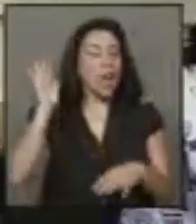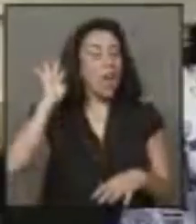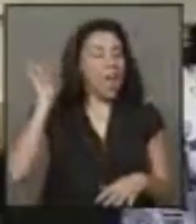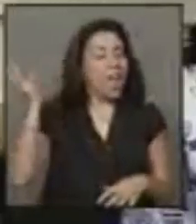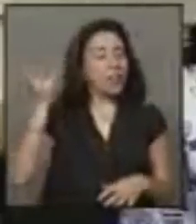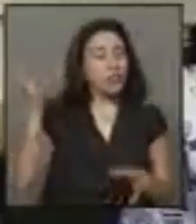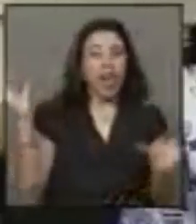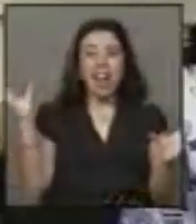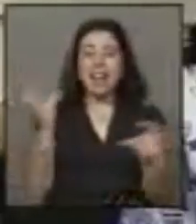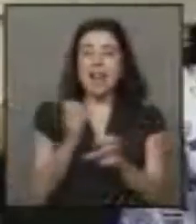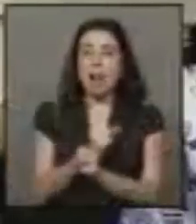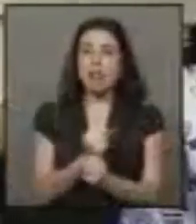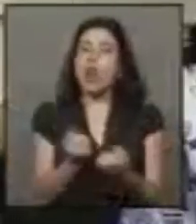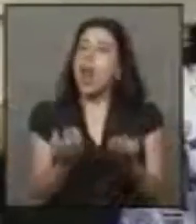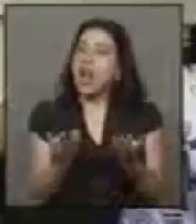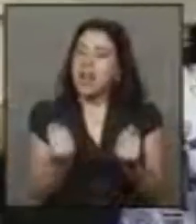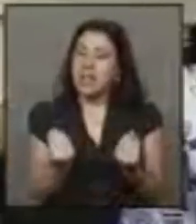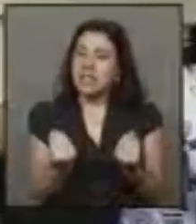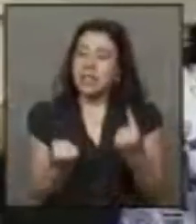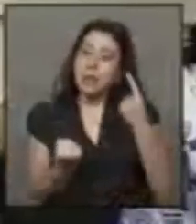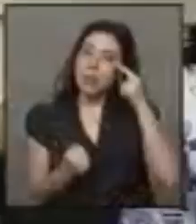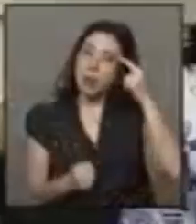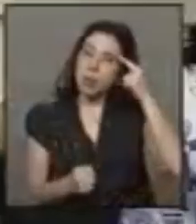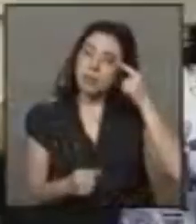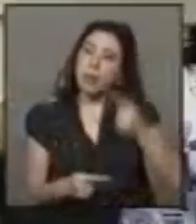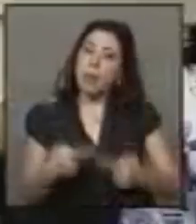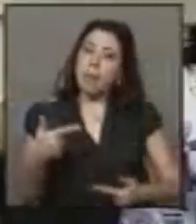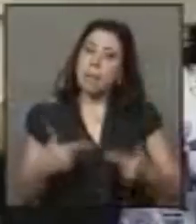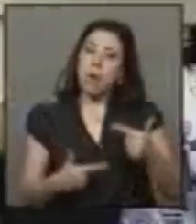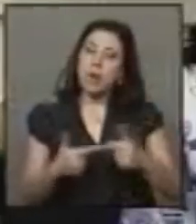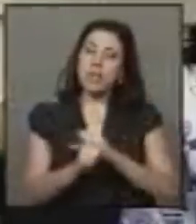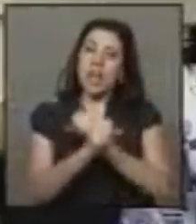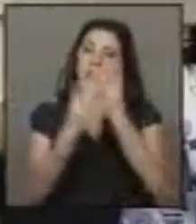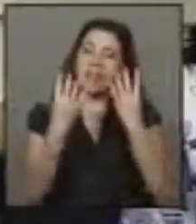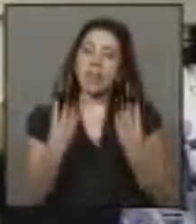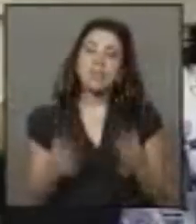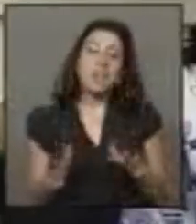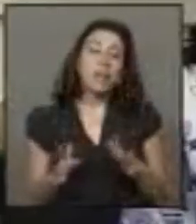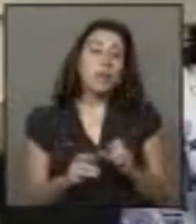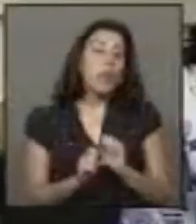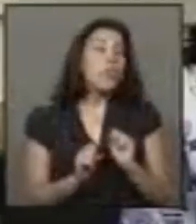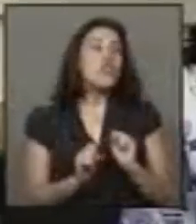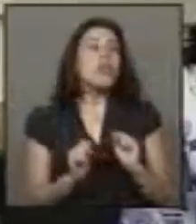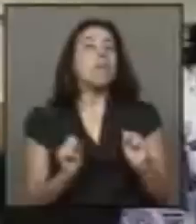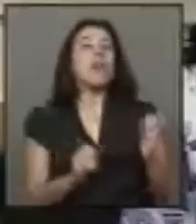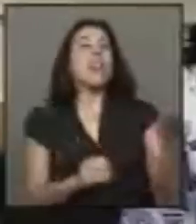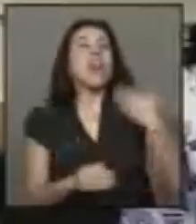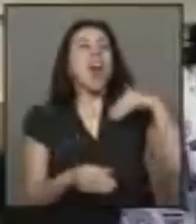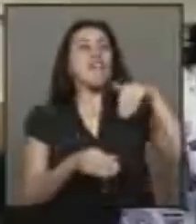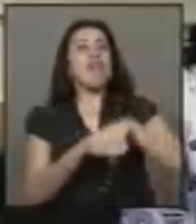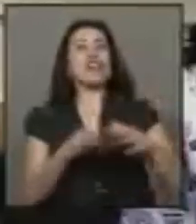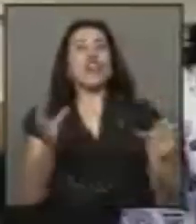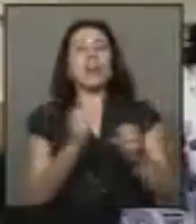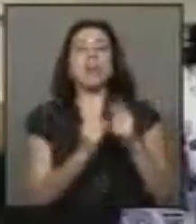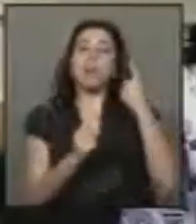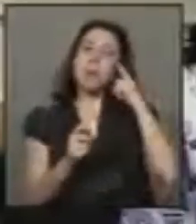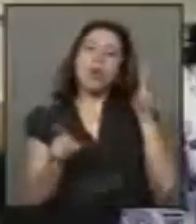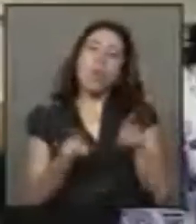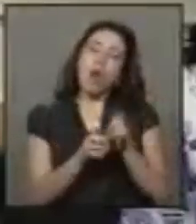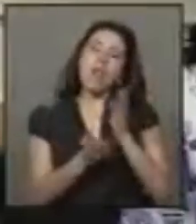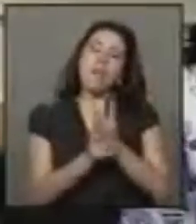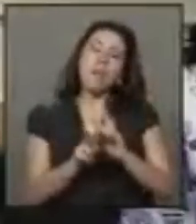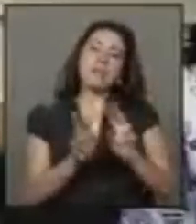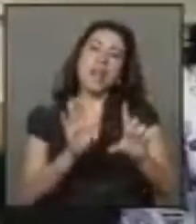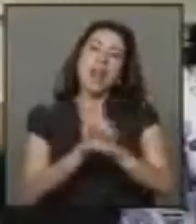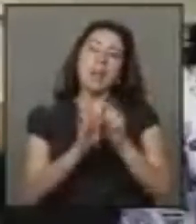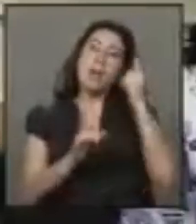con prontitud esta necesidad, pero también pensemos en una política carcelaria que probablemente no da votos en lo inmediato, pero legislemos pensando en